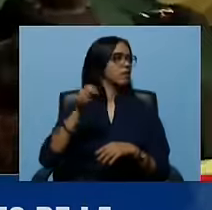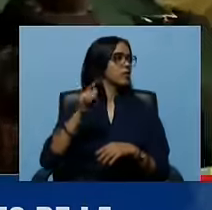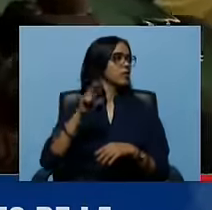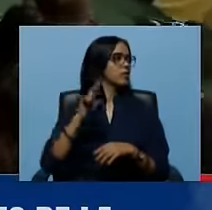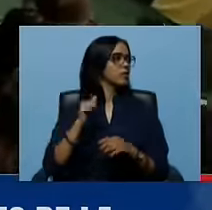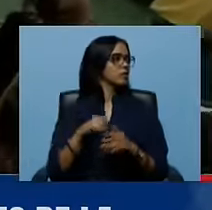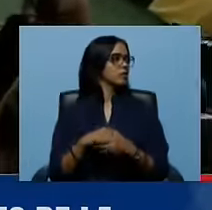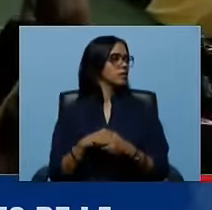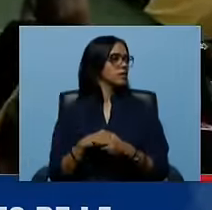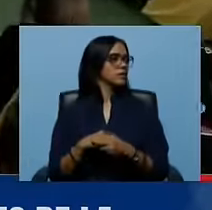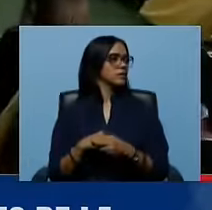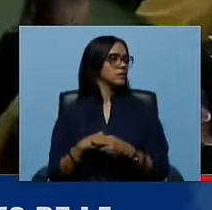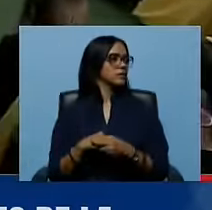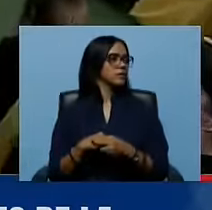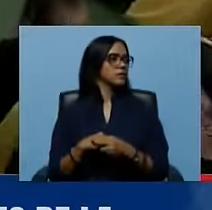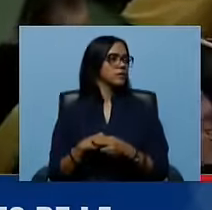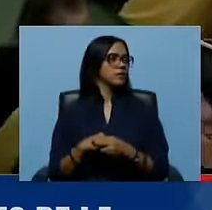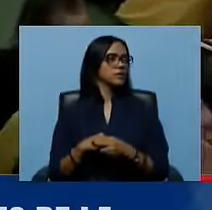nació